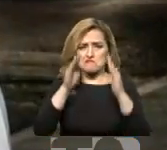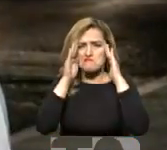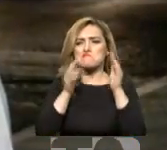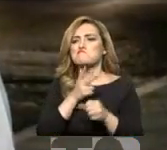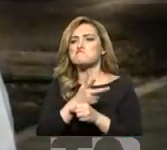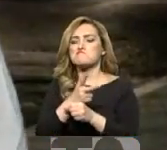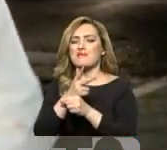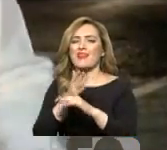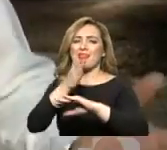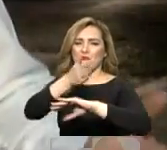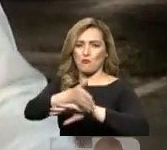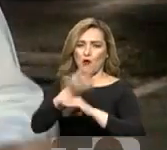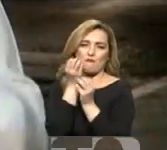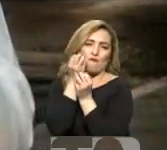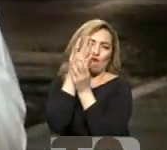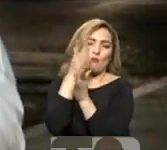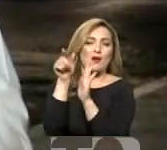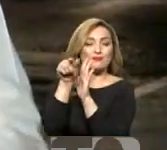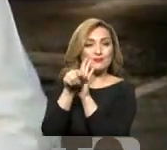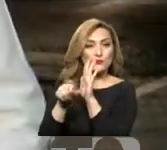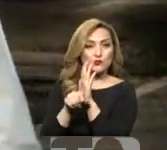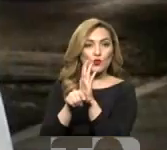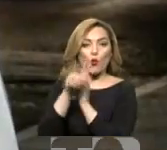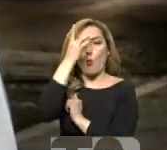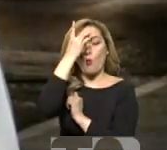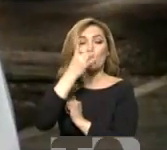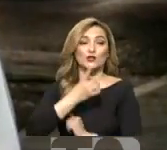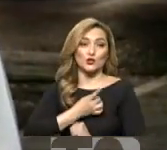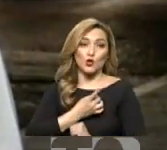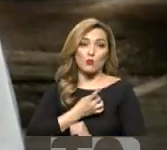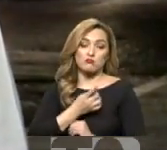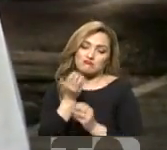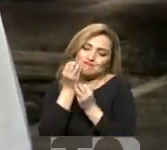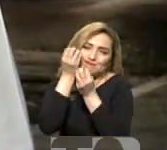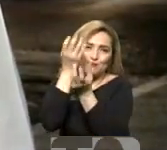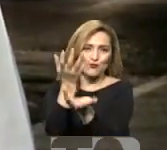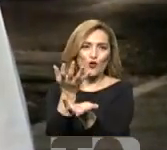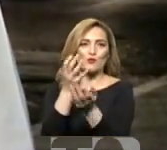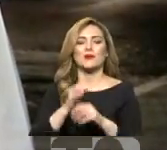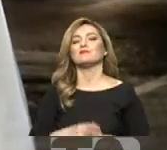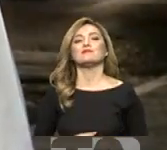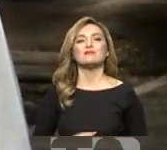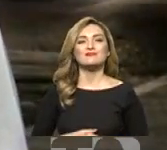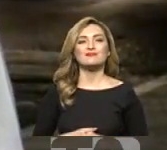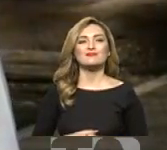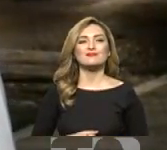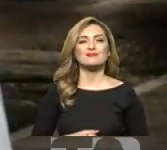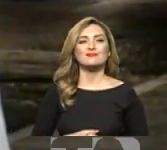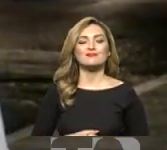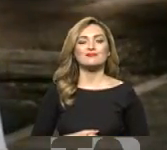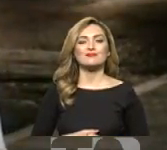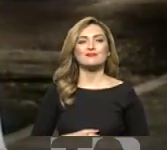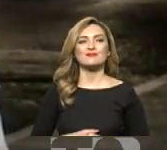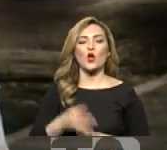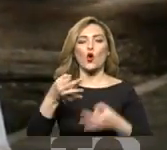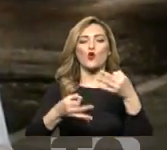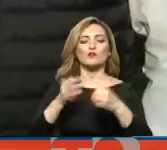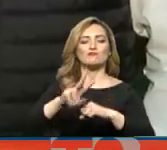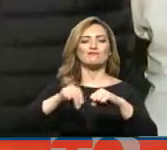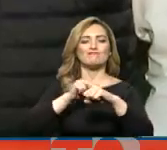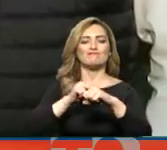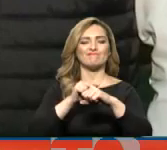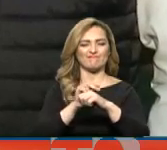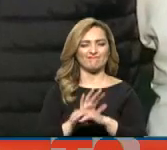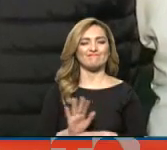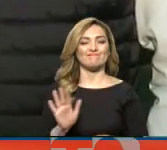y darles detalles en caso haya ya una resolución al respecto. Hasta entonces, despedimos del enlace desde la Corte Nacional de